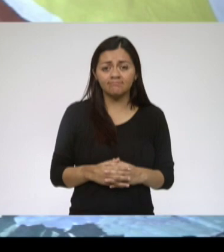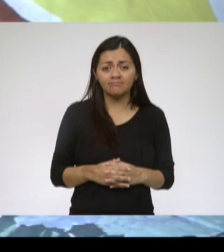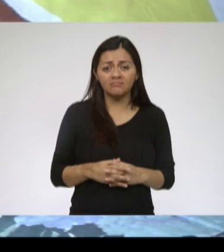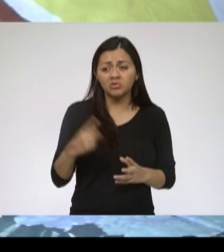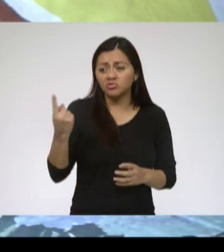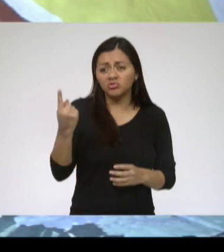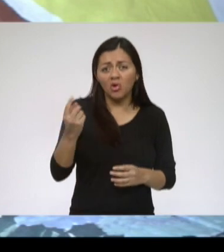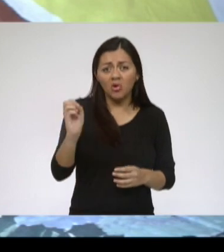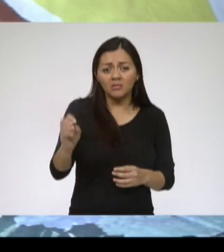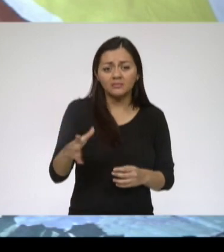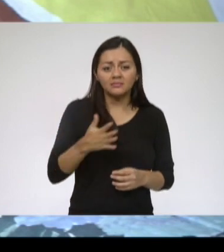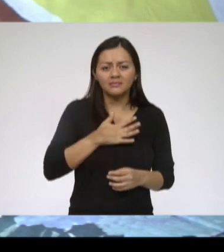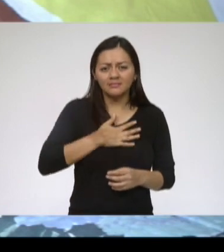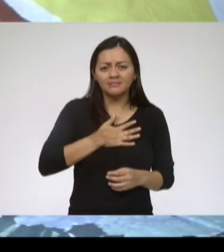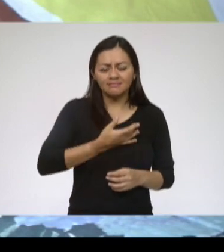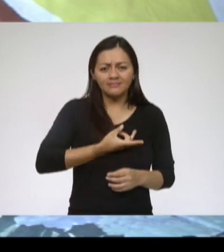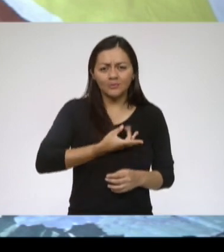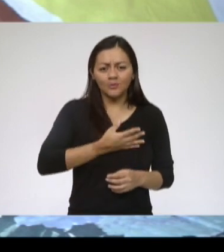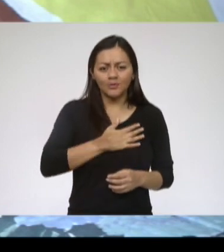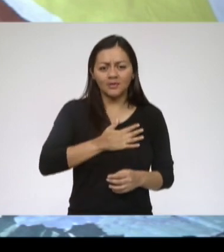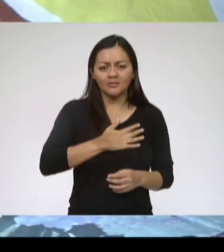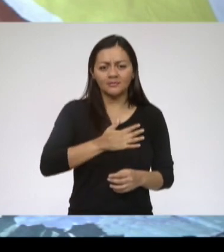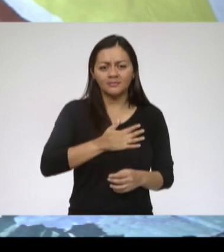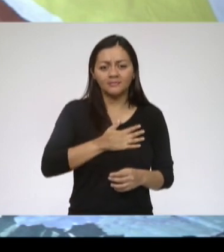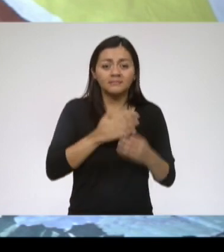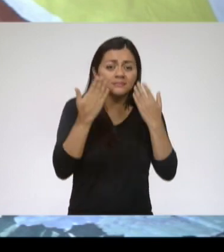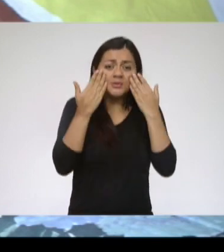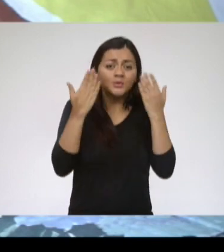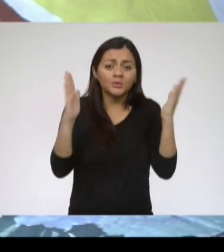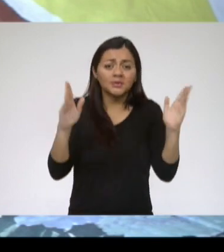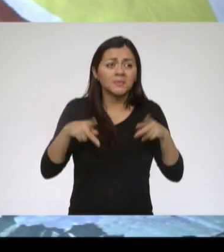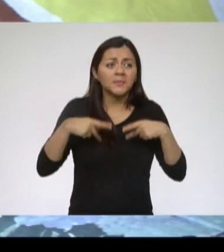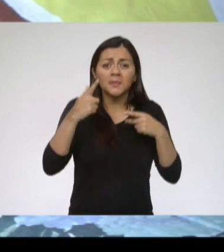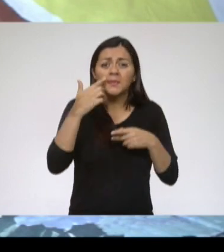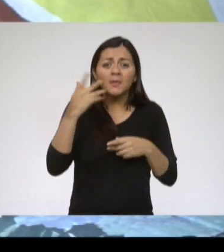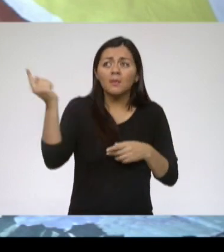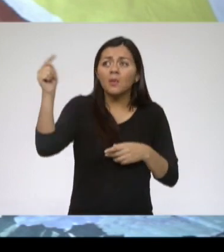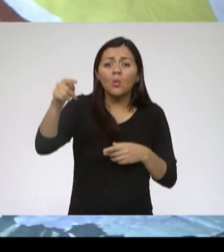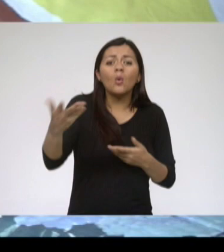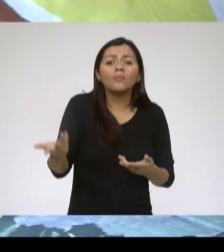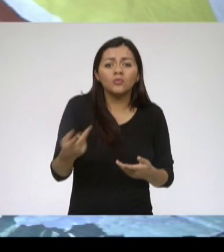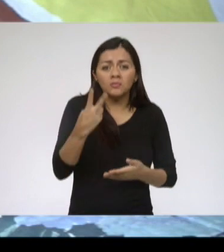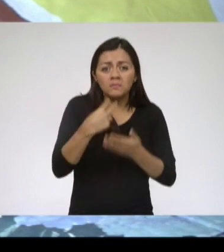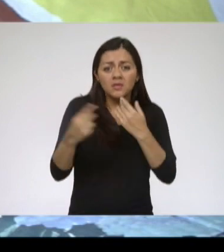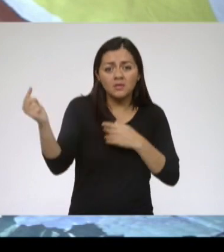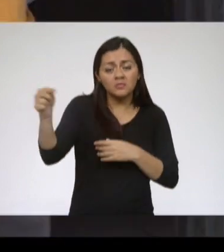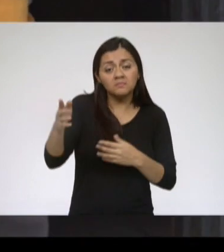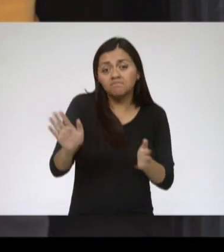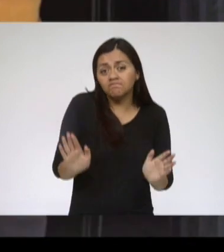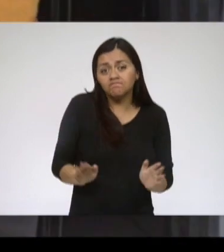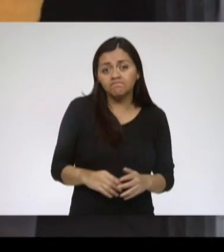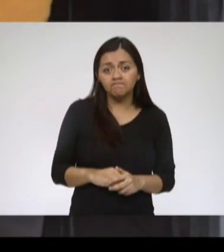Solos. No sé cómo hacer que vengan ellos.